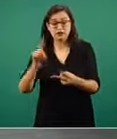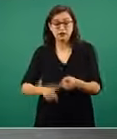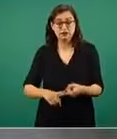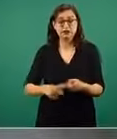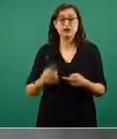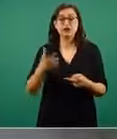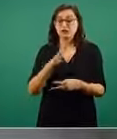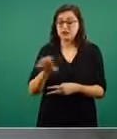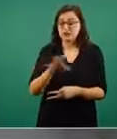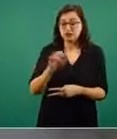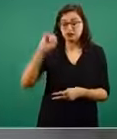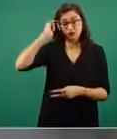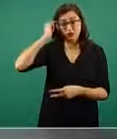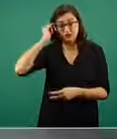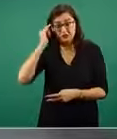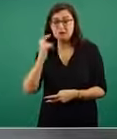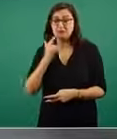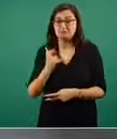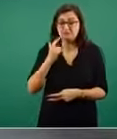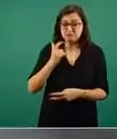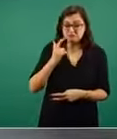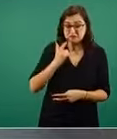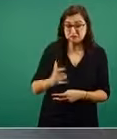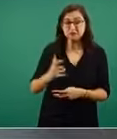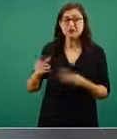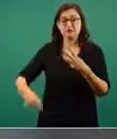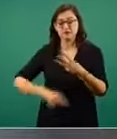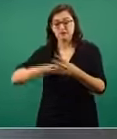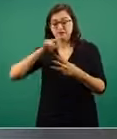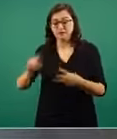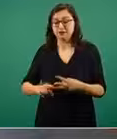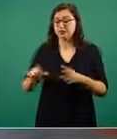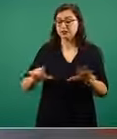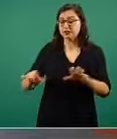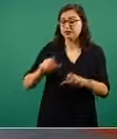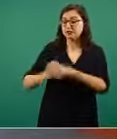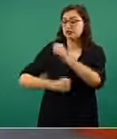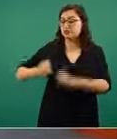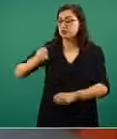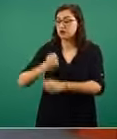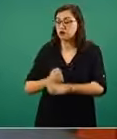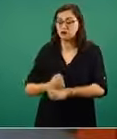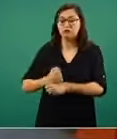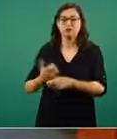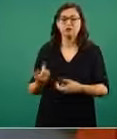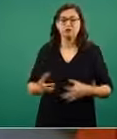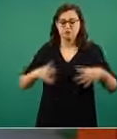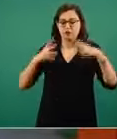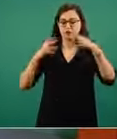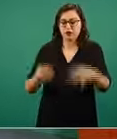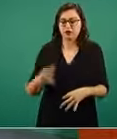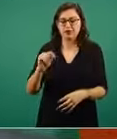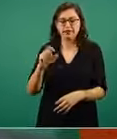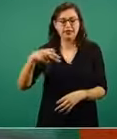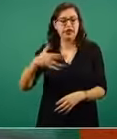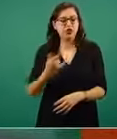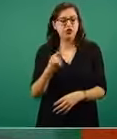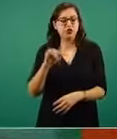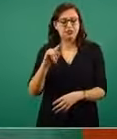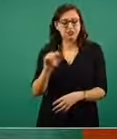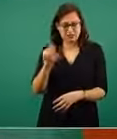que son, simbolizan los rasgos de la civilización mexicana, de la que estamos orgullosas y